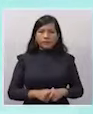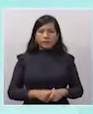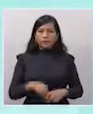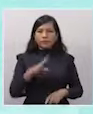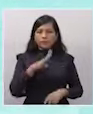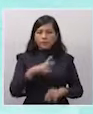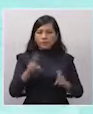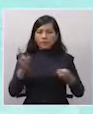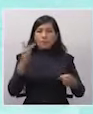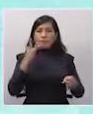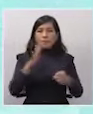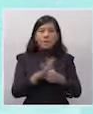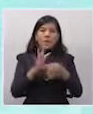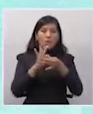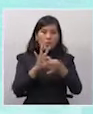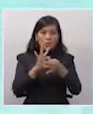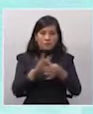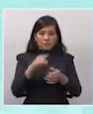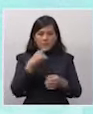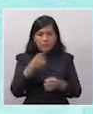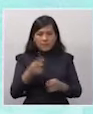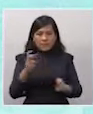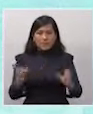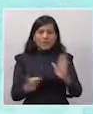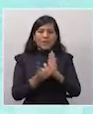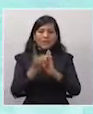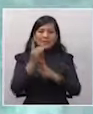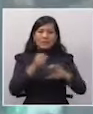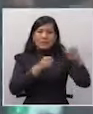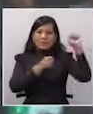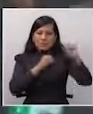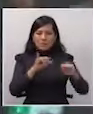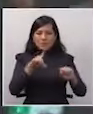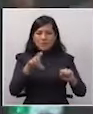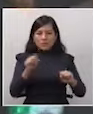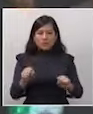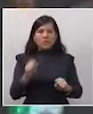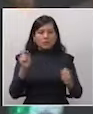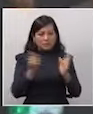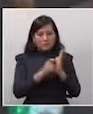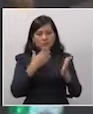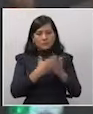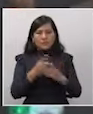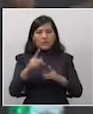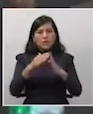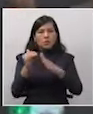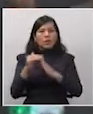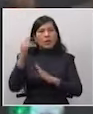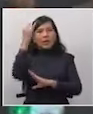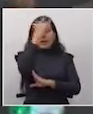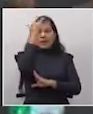El pacto de unidad ratifica el desarrollo del Congreso del MAS y PCP en la ciudad del Alto.